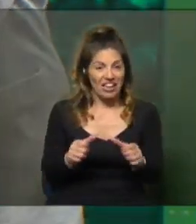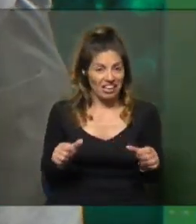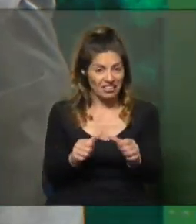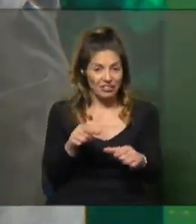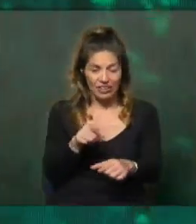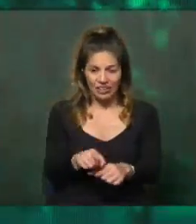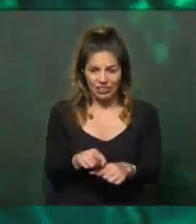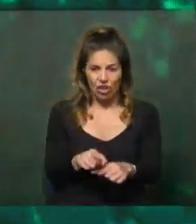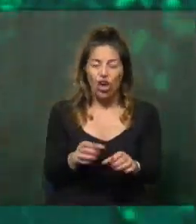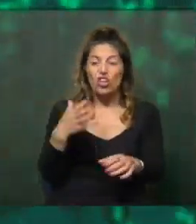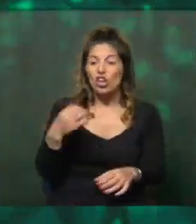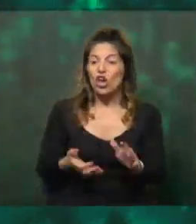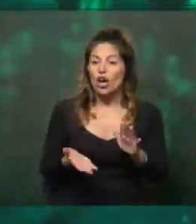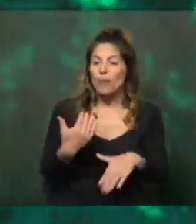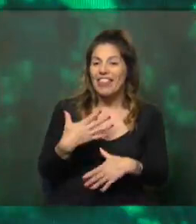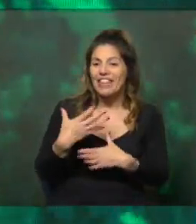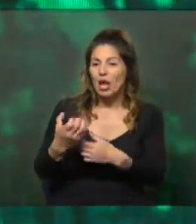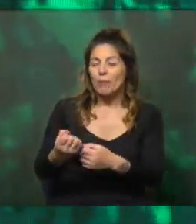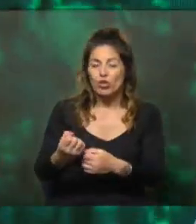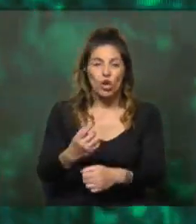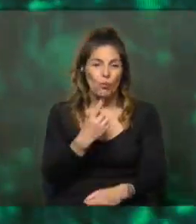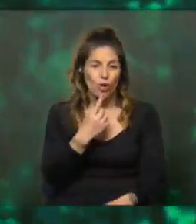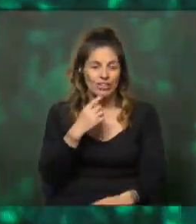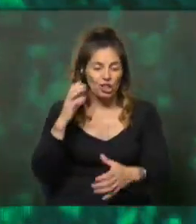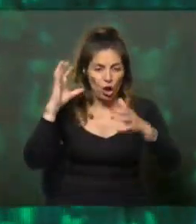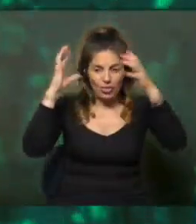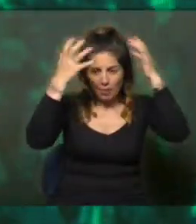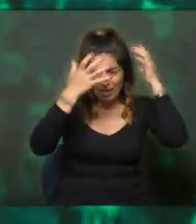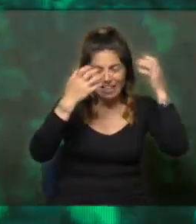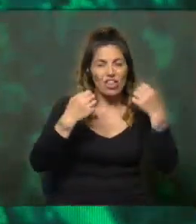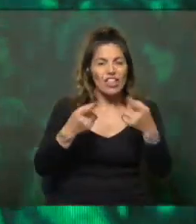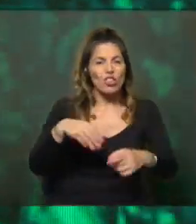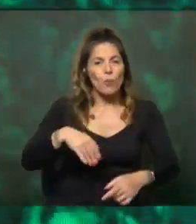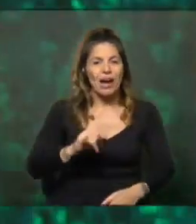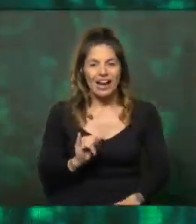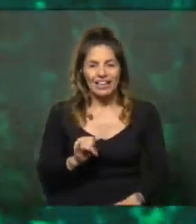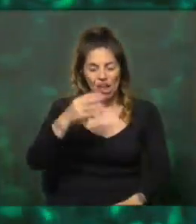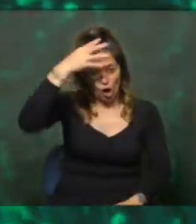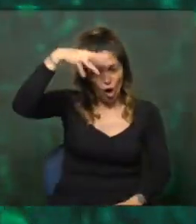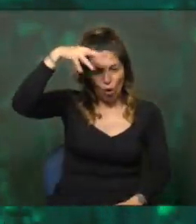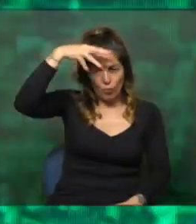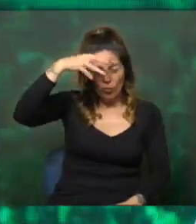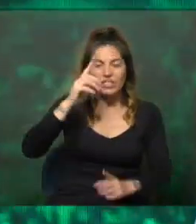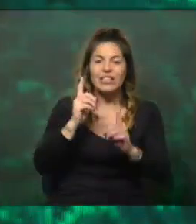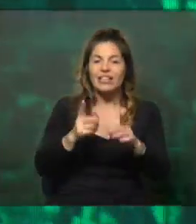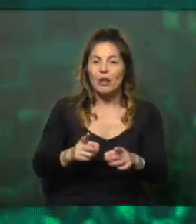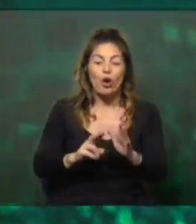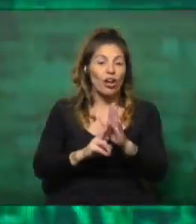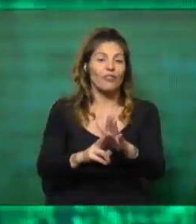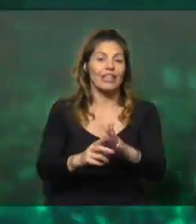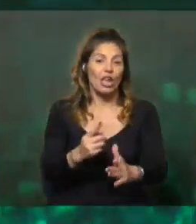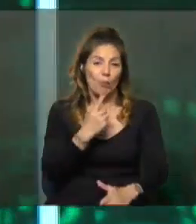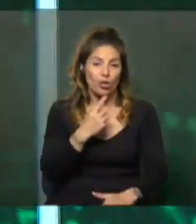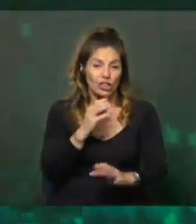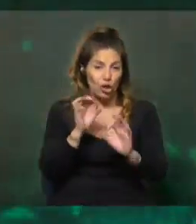mucho más del del apoyo político de mid lo que le pueda estar dando macri o bullrich que también era una un referente político con